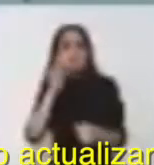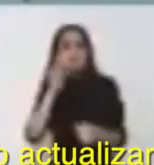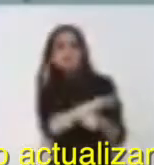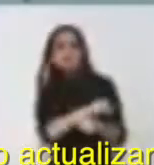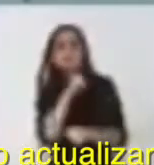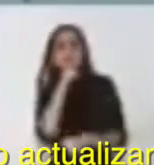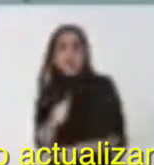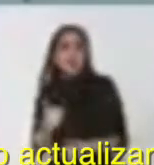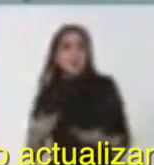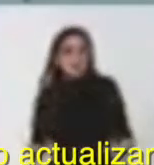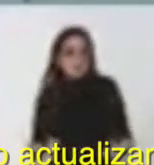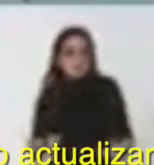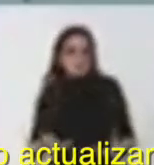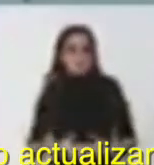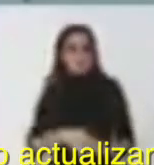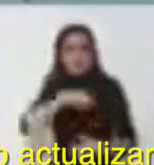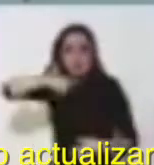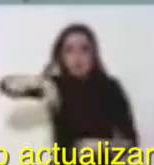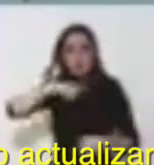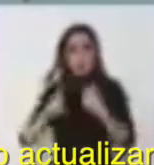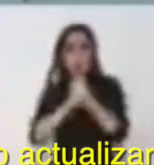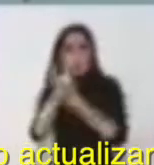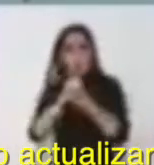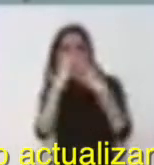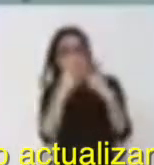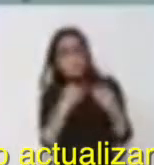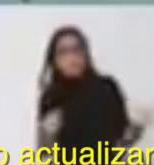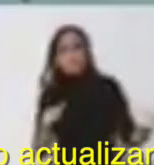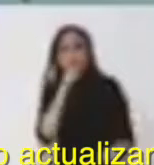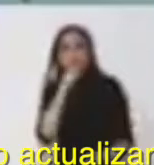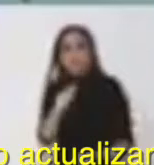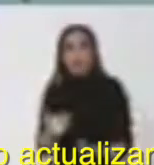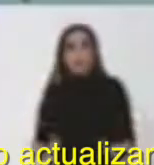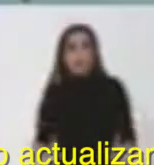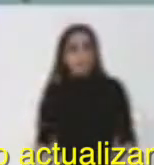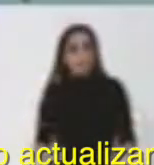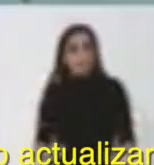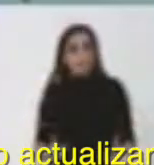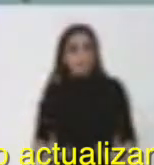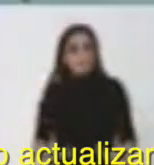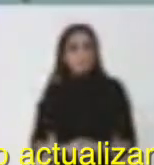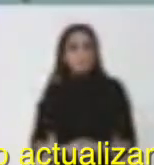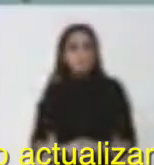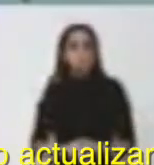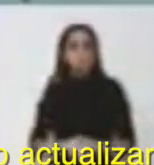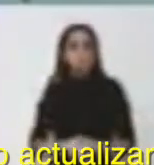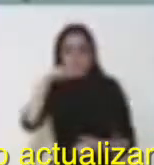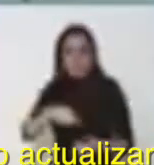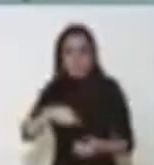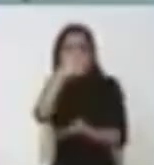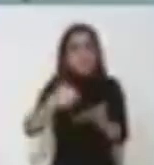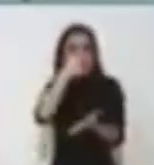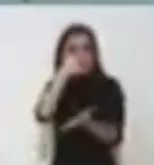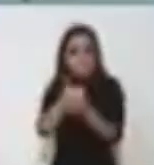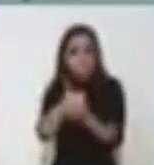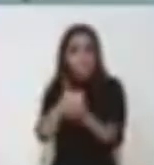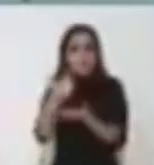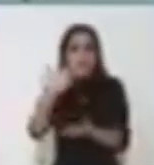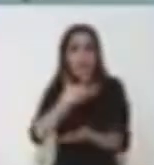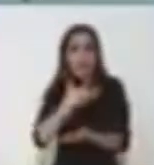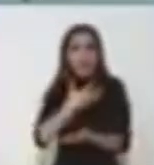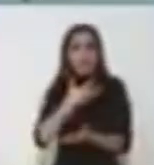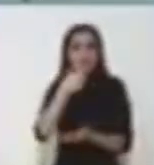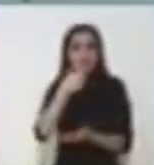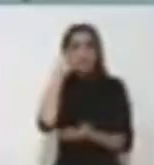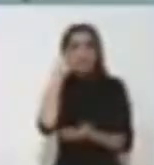los comerciantes, la candidata indicó que es necesario actualizar los reglamentos que rigen a los mercados y tianguis en la Ciudad de México, ya que se